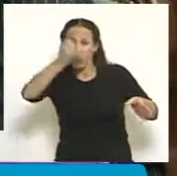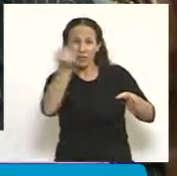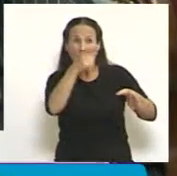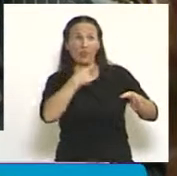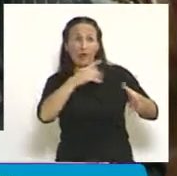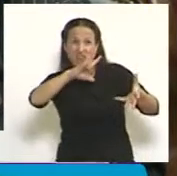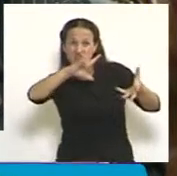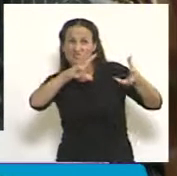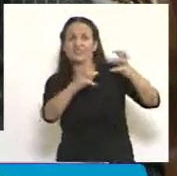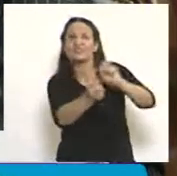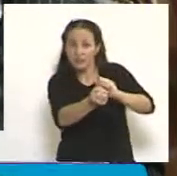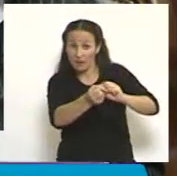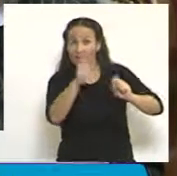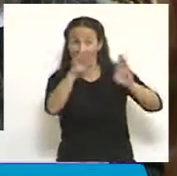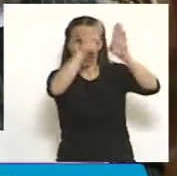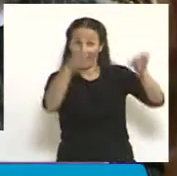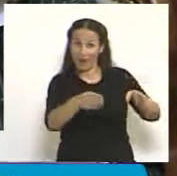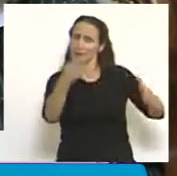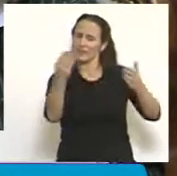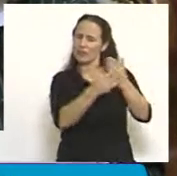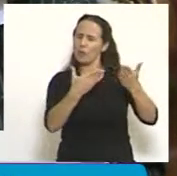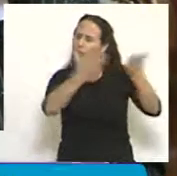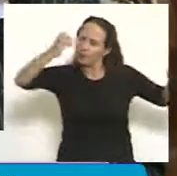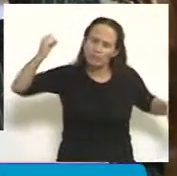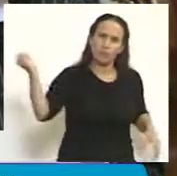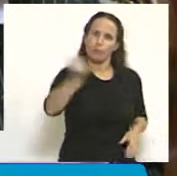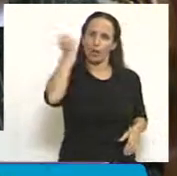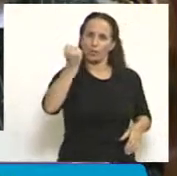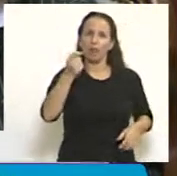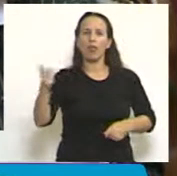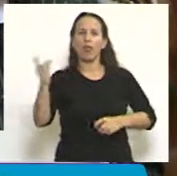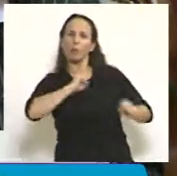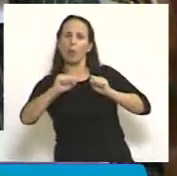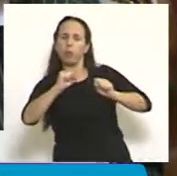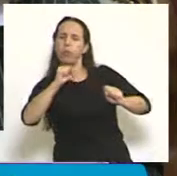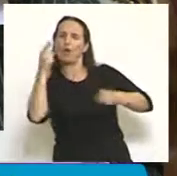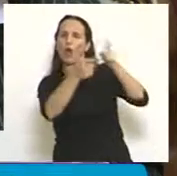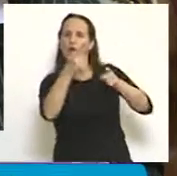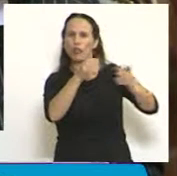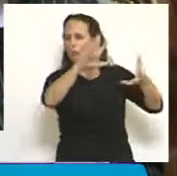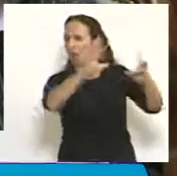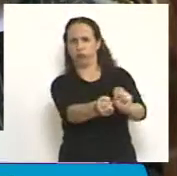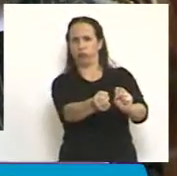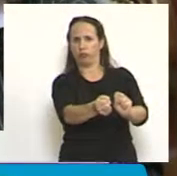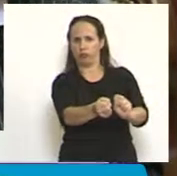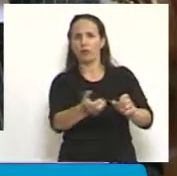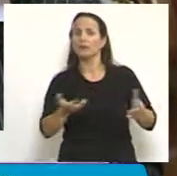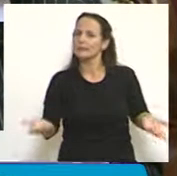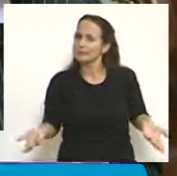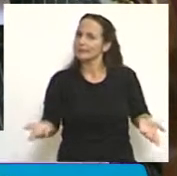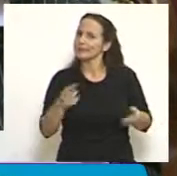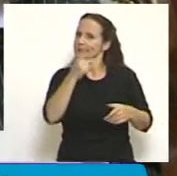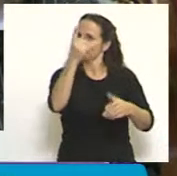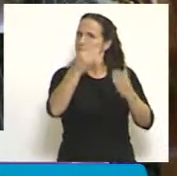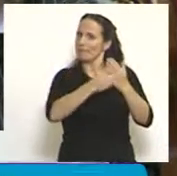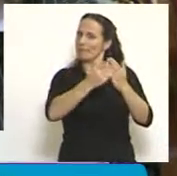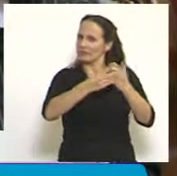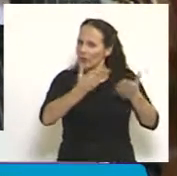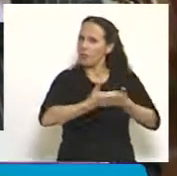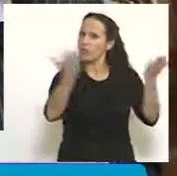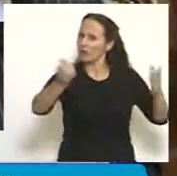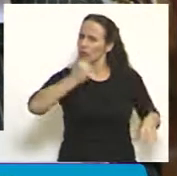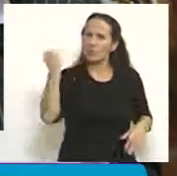no cometer ningún error. Las procuradurías que se crean, digamos, los fiscales de distrito se conocen y